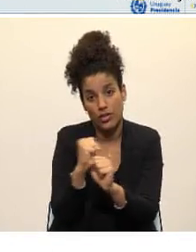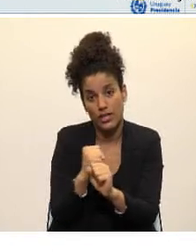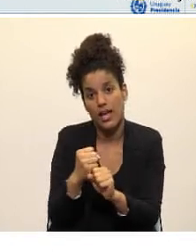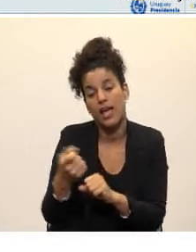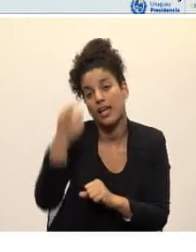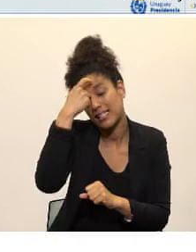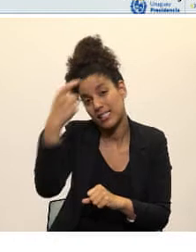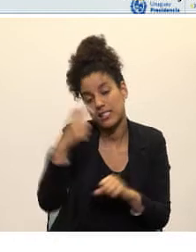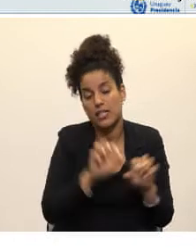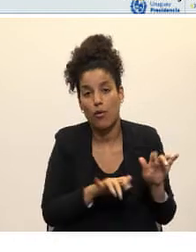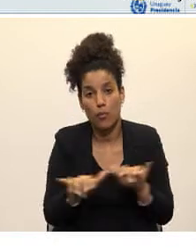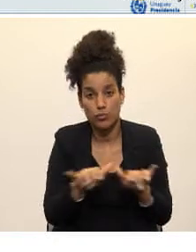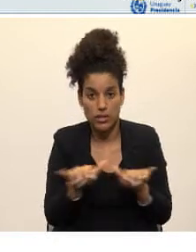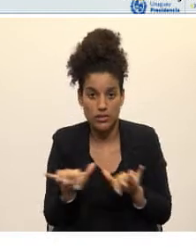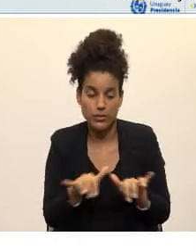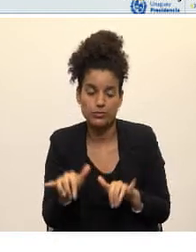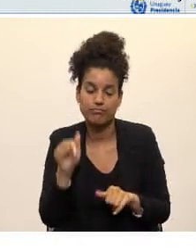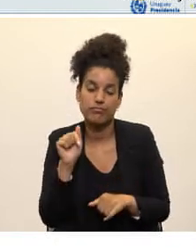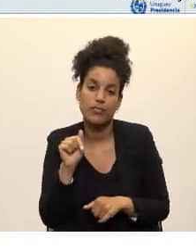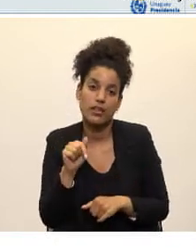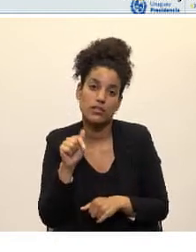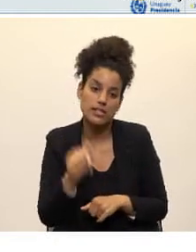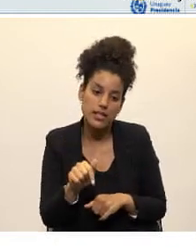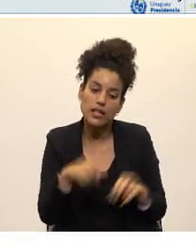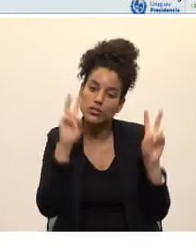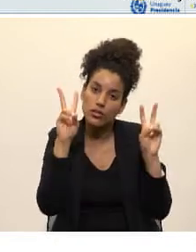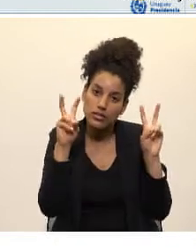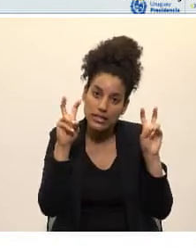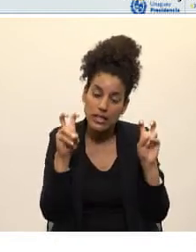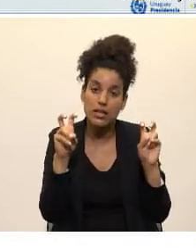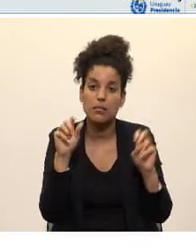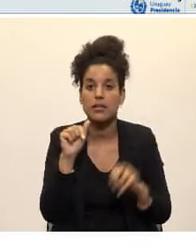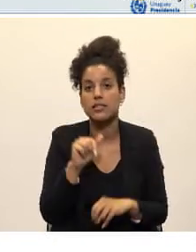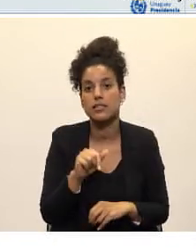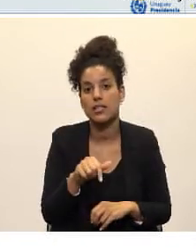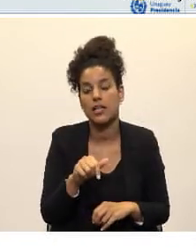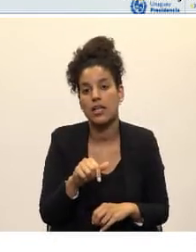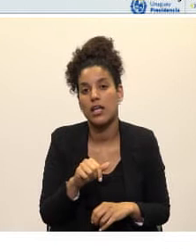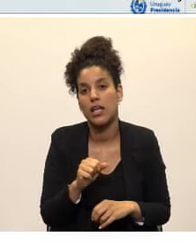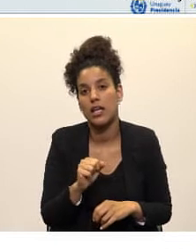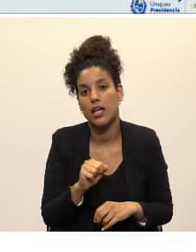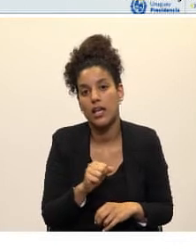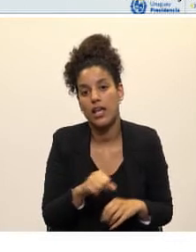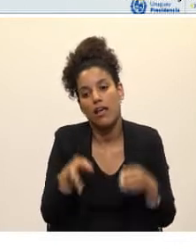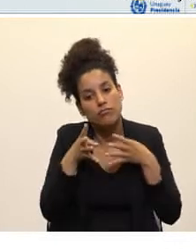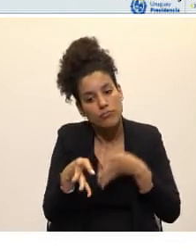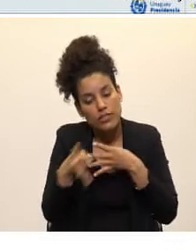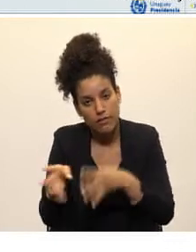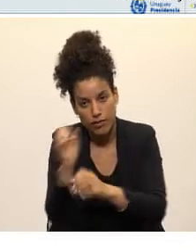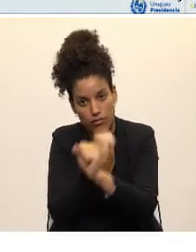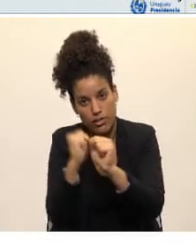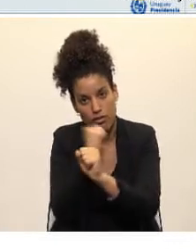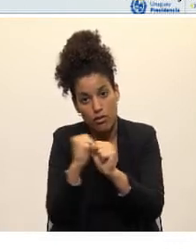de la computación. Entonces, estas cuestiones que podemos decir hablan de los desafíos tecnológicos,